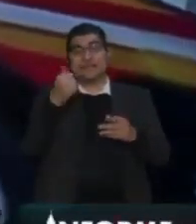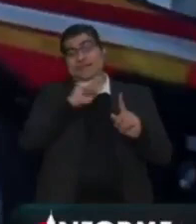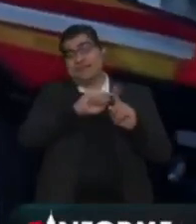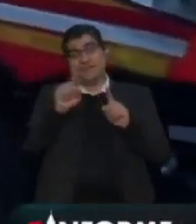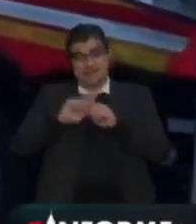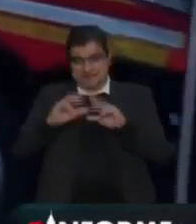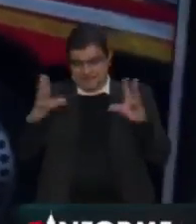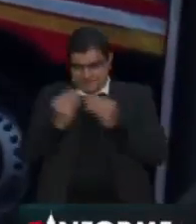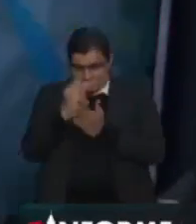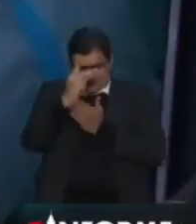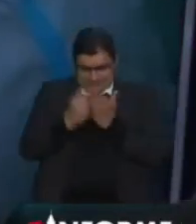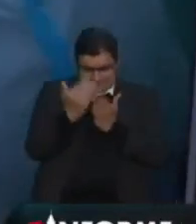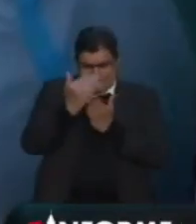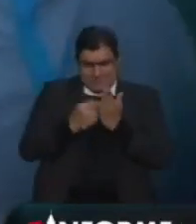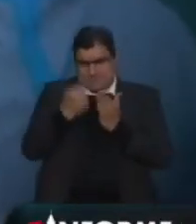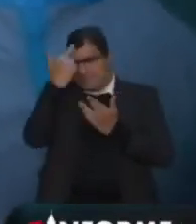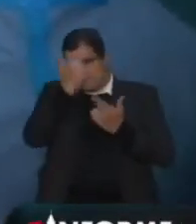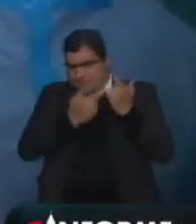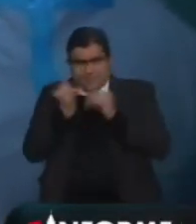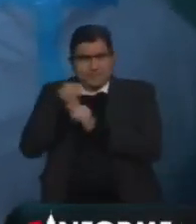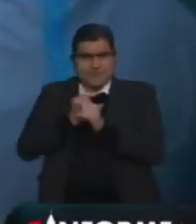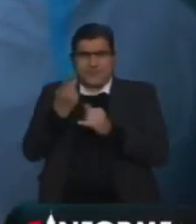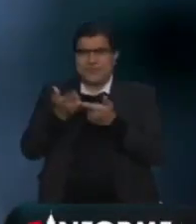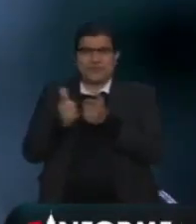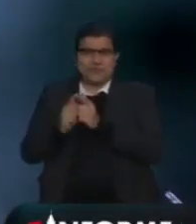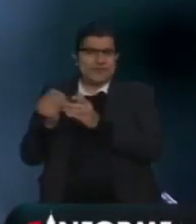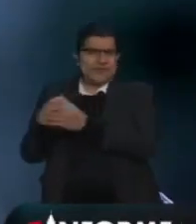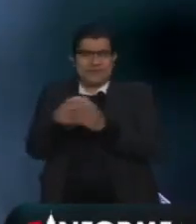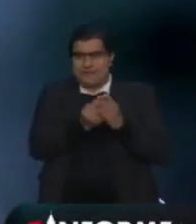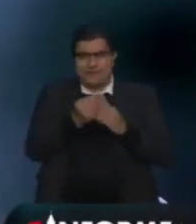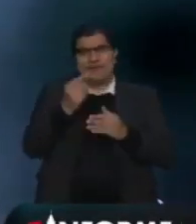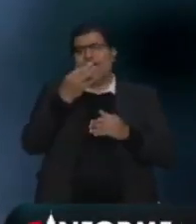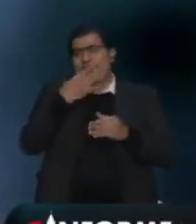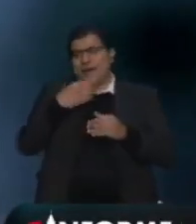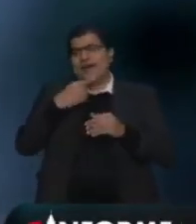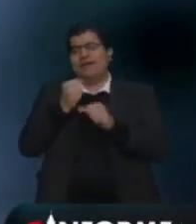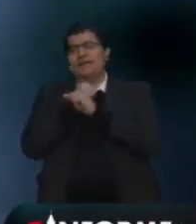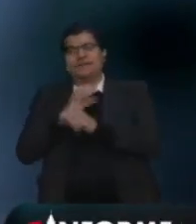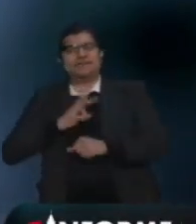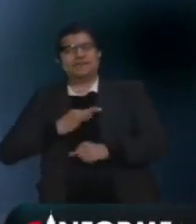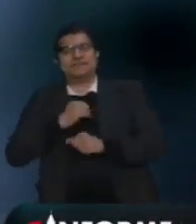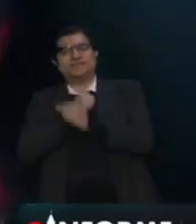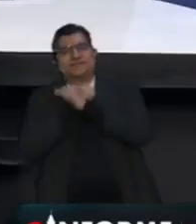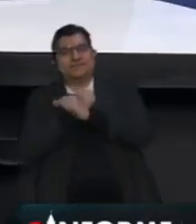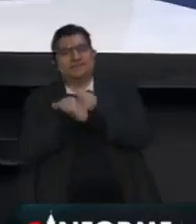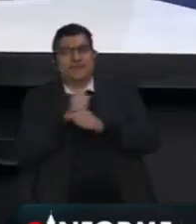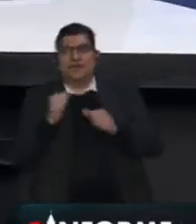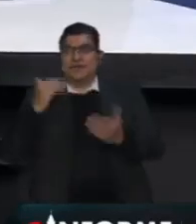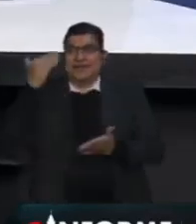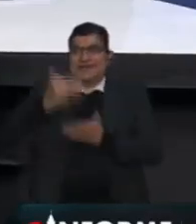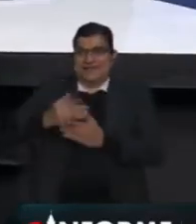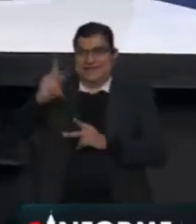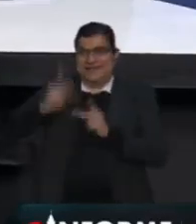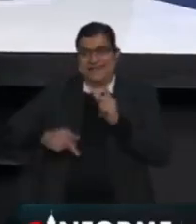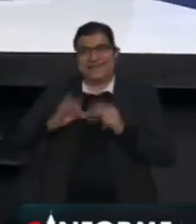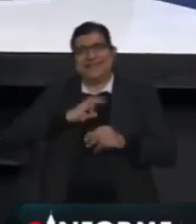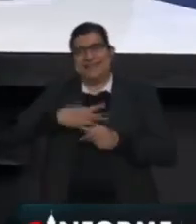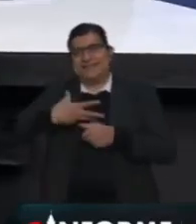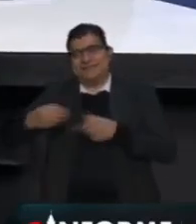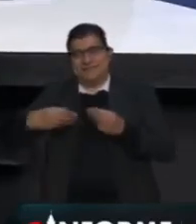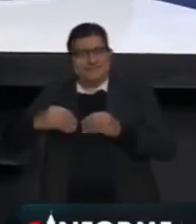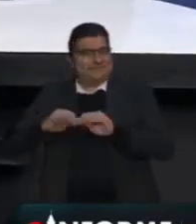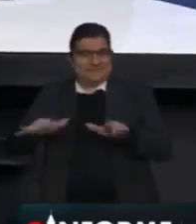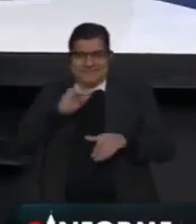protocolos de investigación para dos grupos de medicamentos. Unos son medicamentos antivirales que entorpecen la actividad del virus para que se pueda